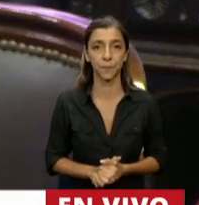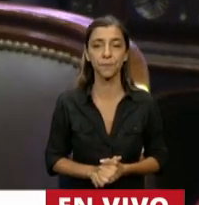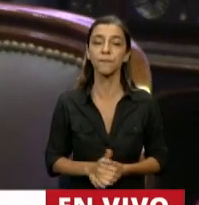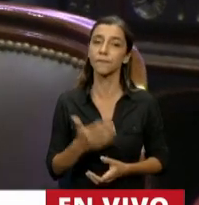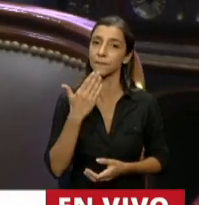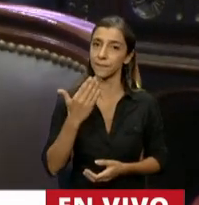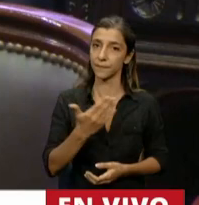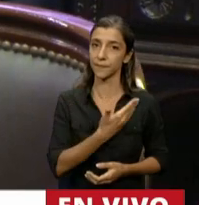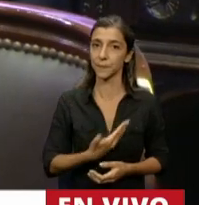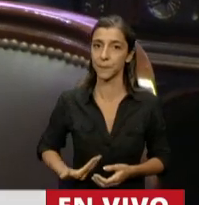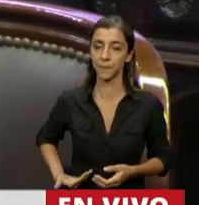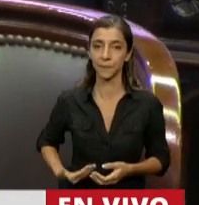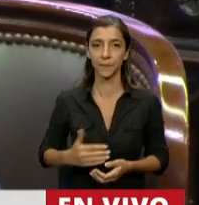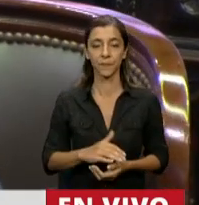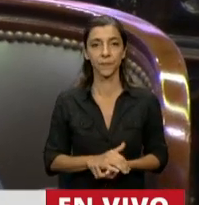Gracias, presidente.